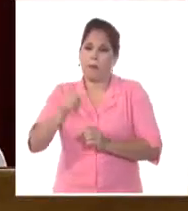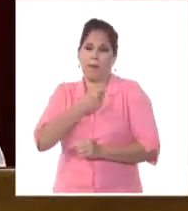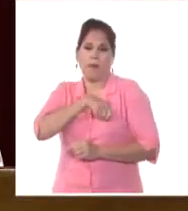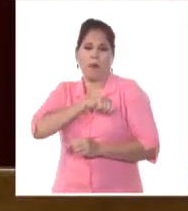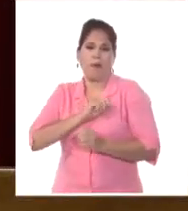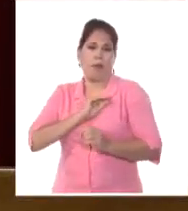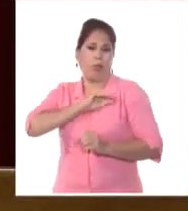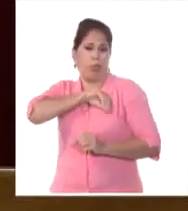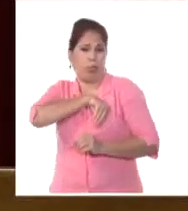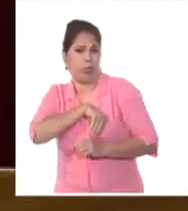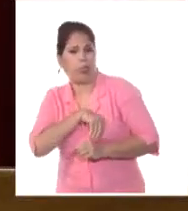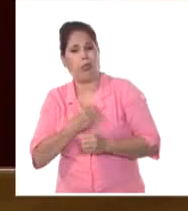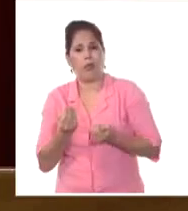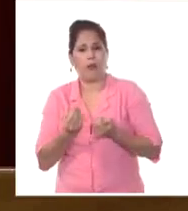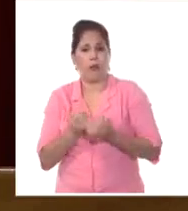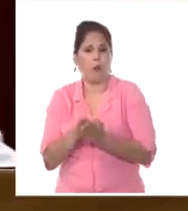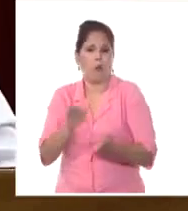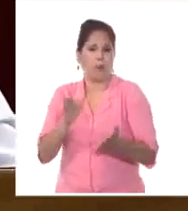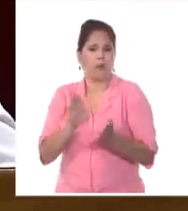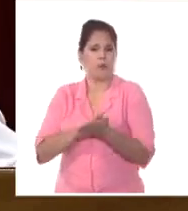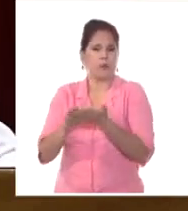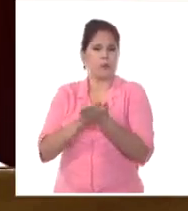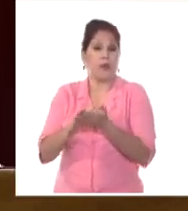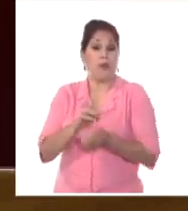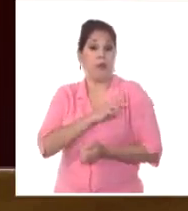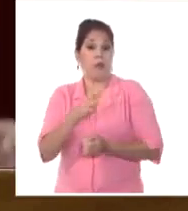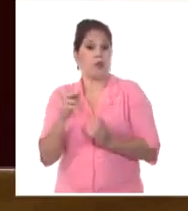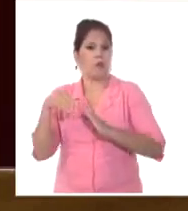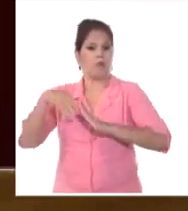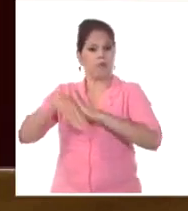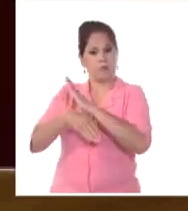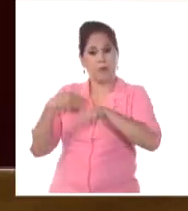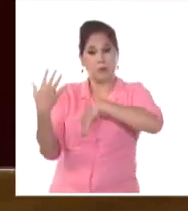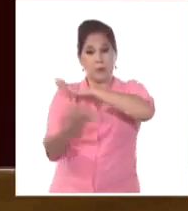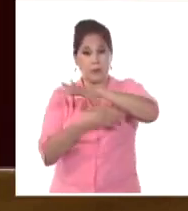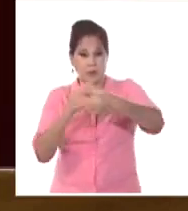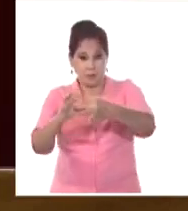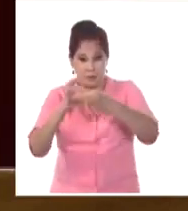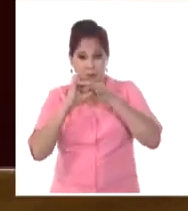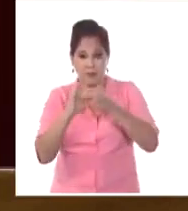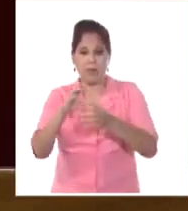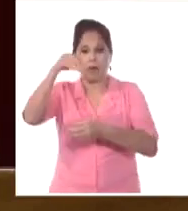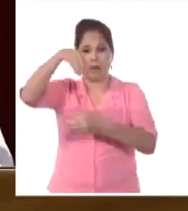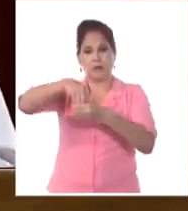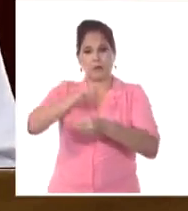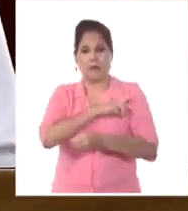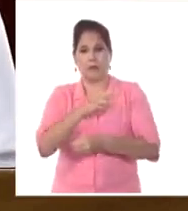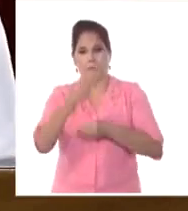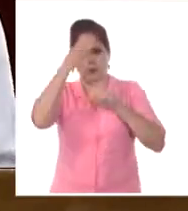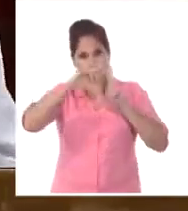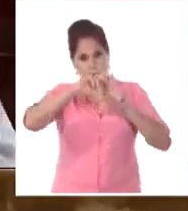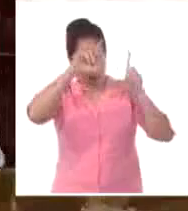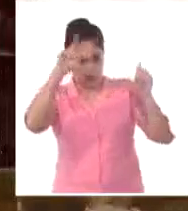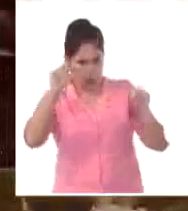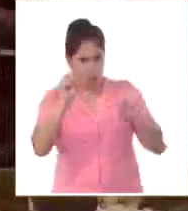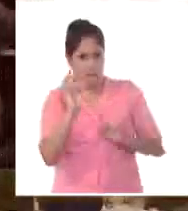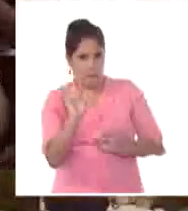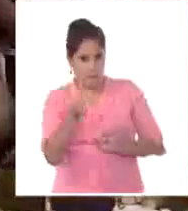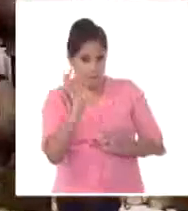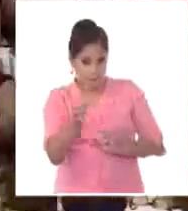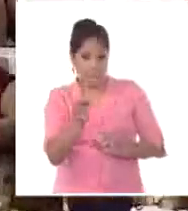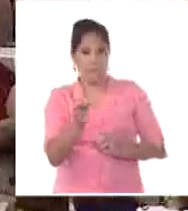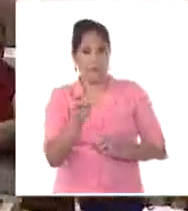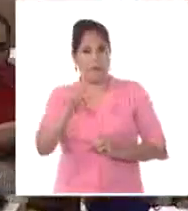ruptura, la falta de compromiso y se produjeran estallidos sociales que acabaran con la revolución. Como parte de esa